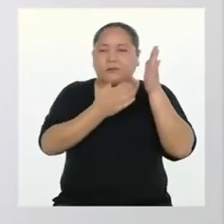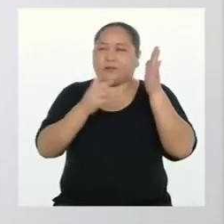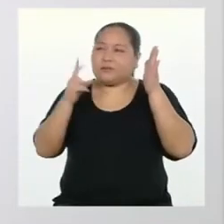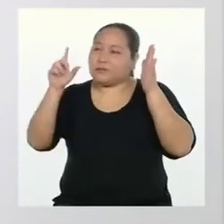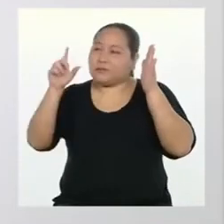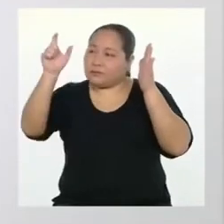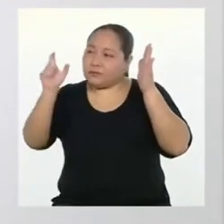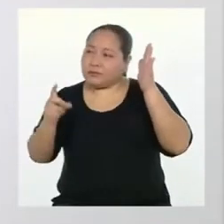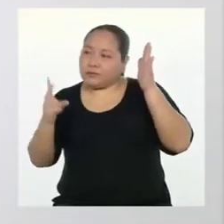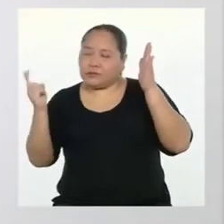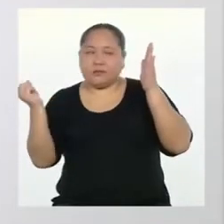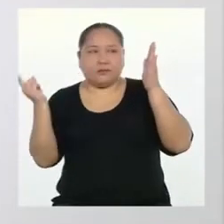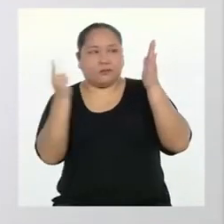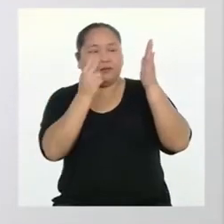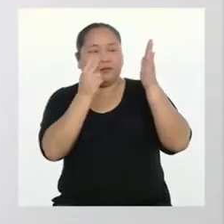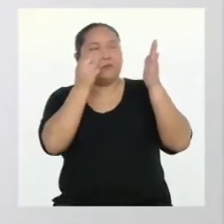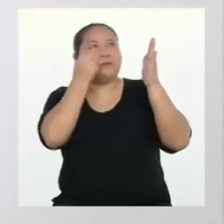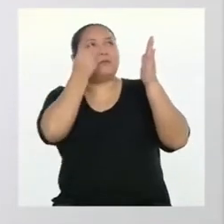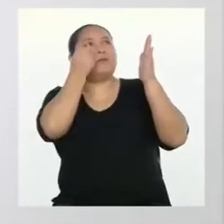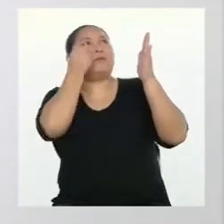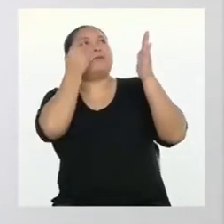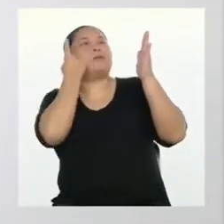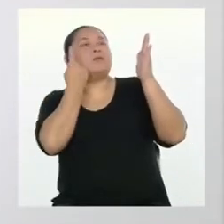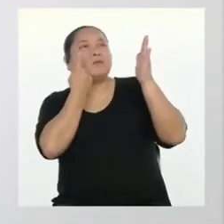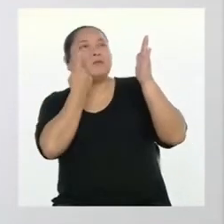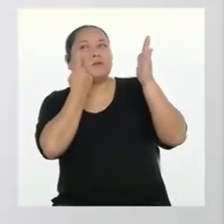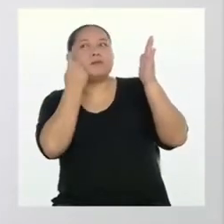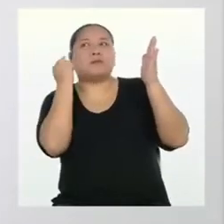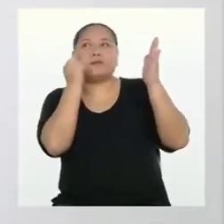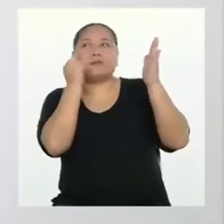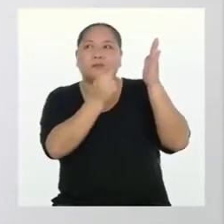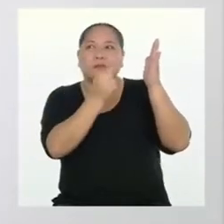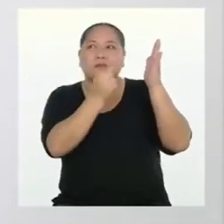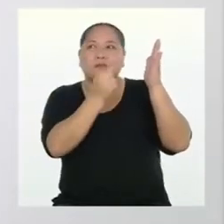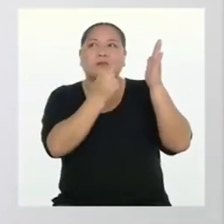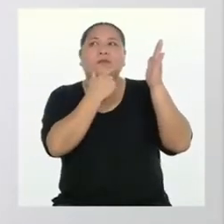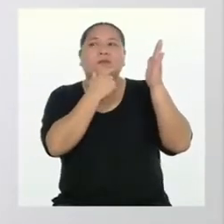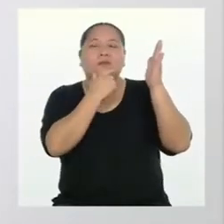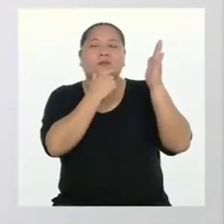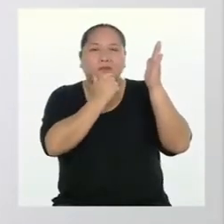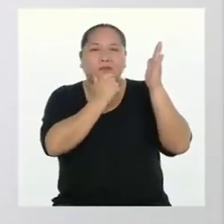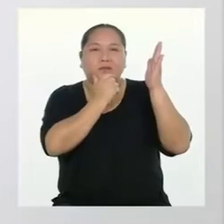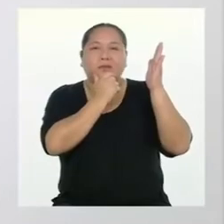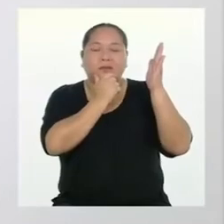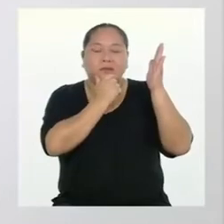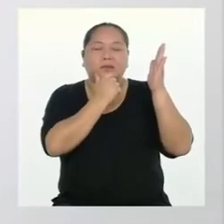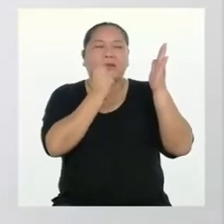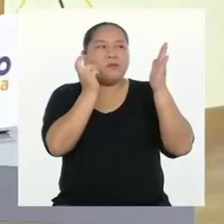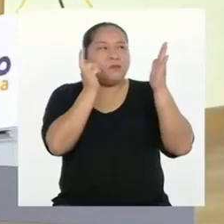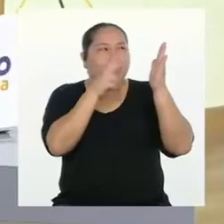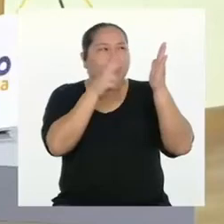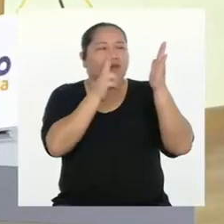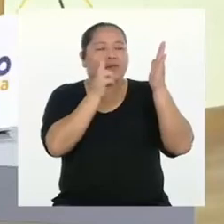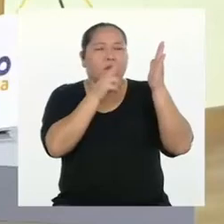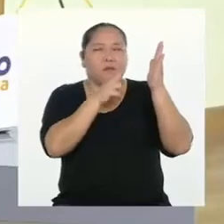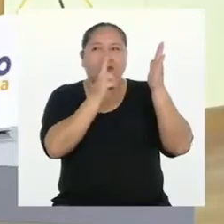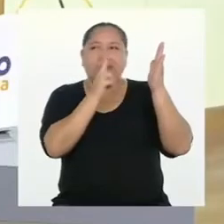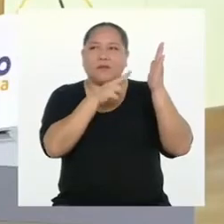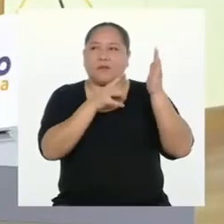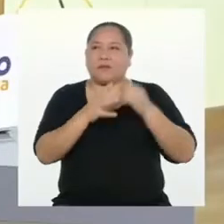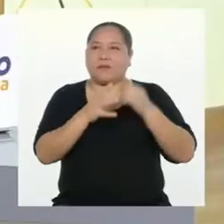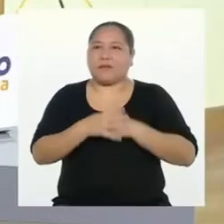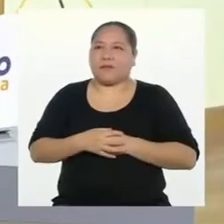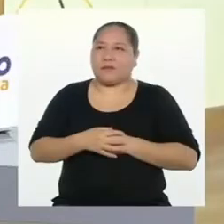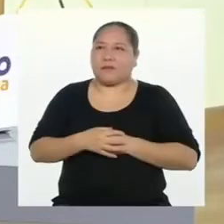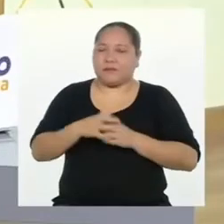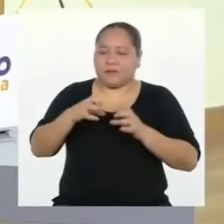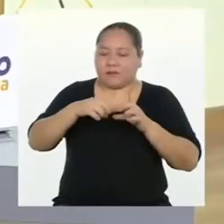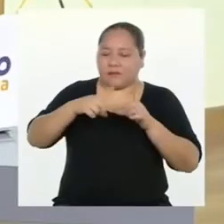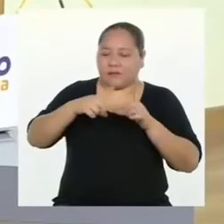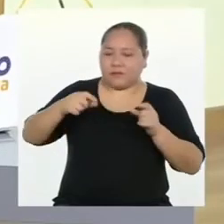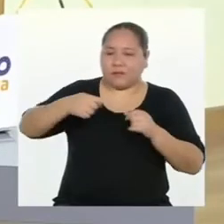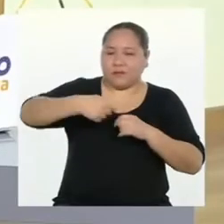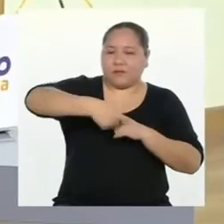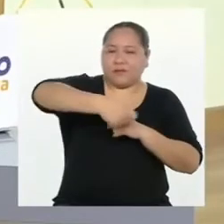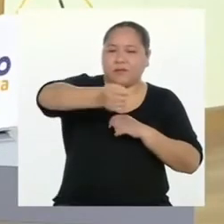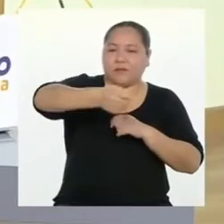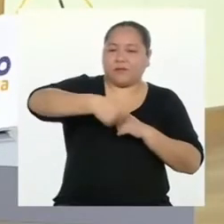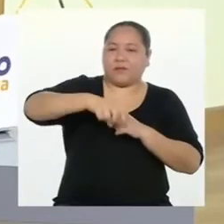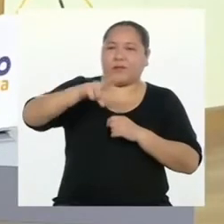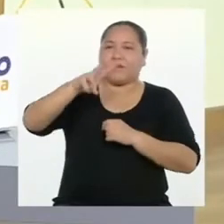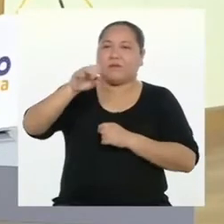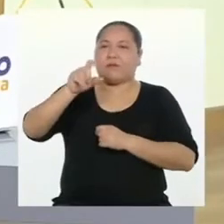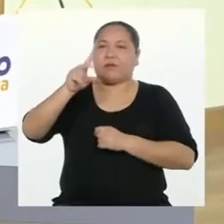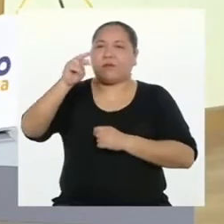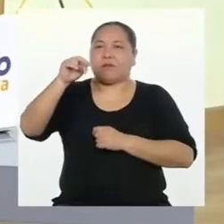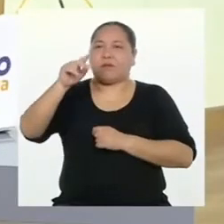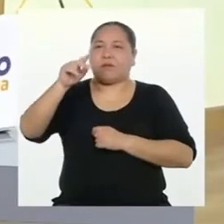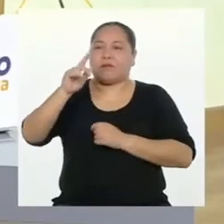captar la atención del espectador, de lograr que se detenga y lo observe. Y los volantes son similares al afiche, pero la